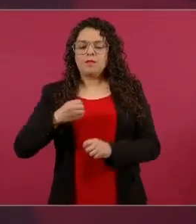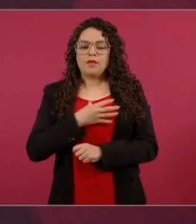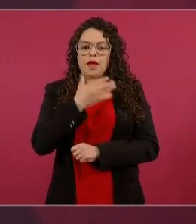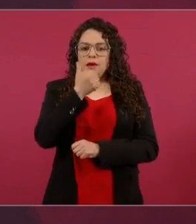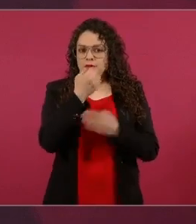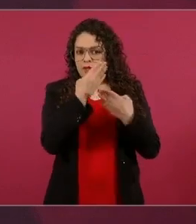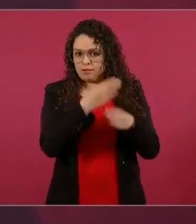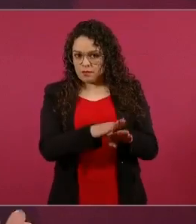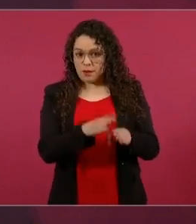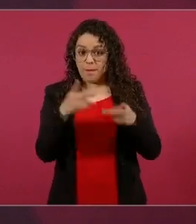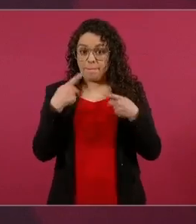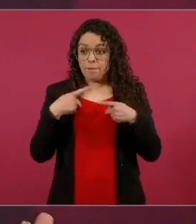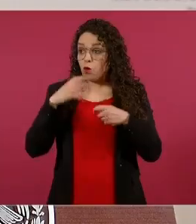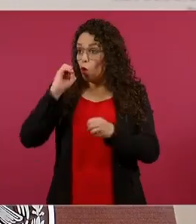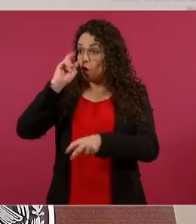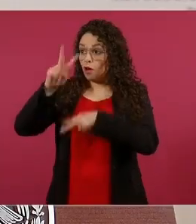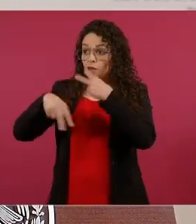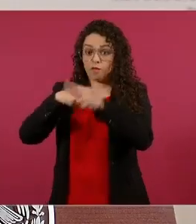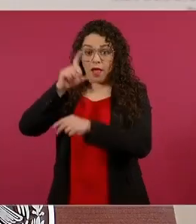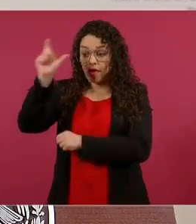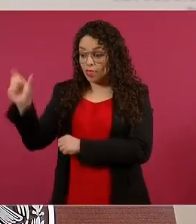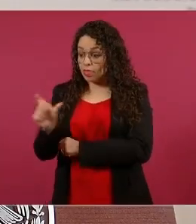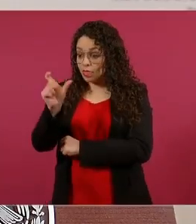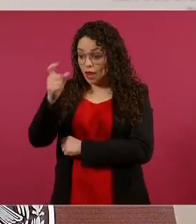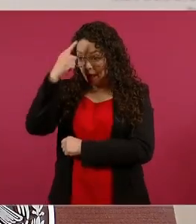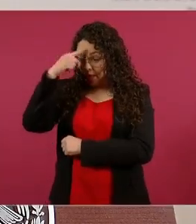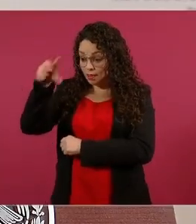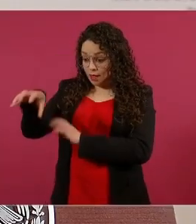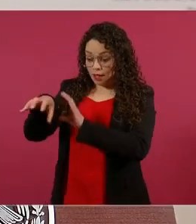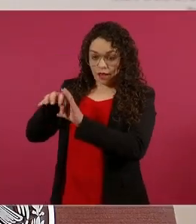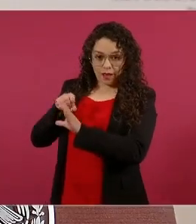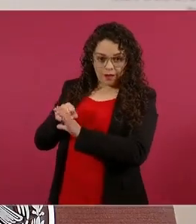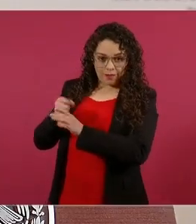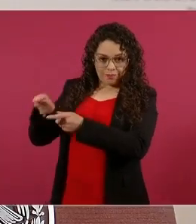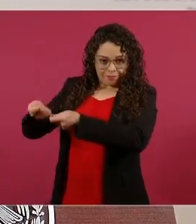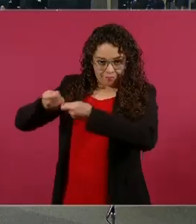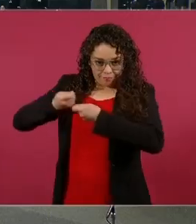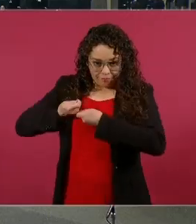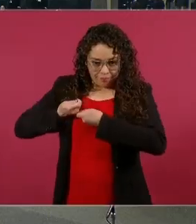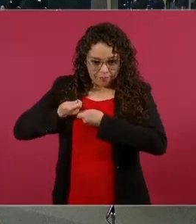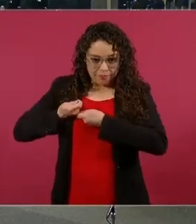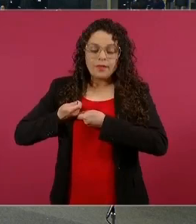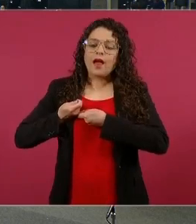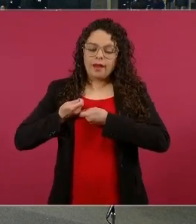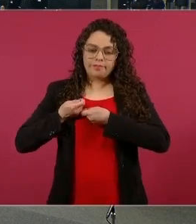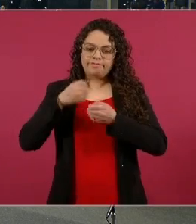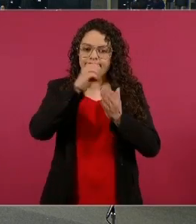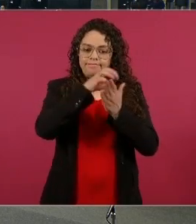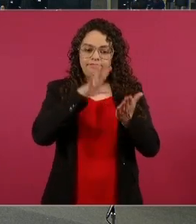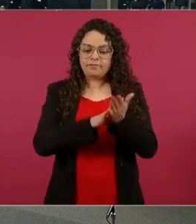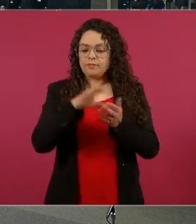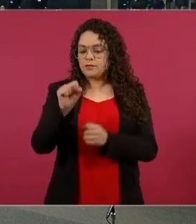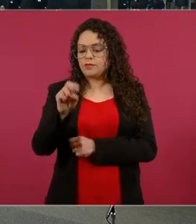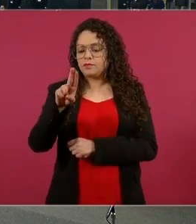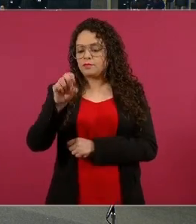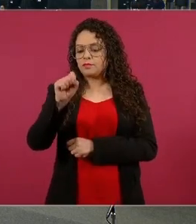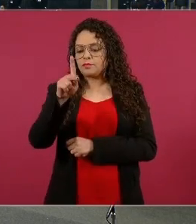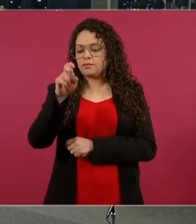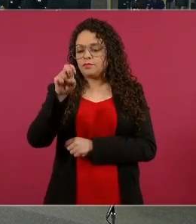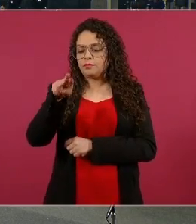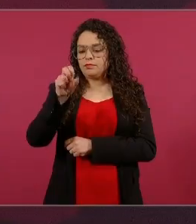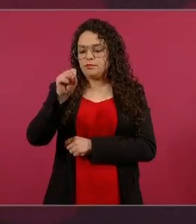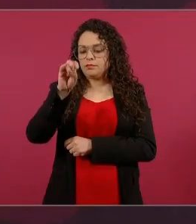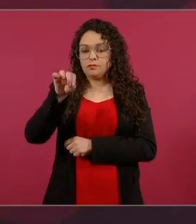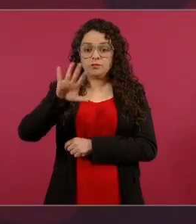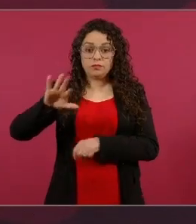recoger su tarjeta entra en suspensión porque eso ya eh cumplió un año que debieron acudir por la tarjeta